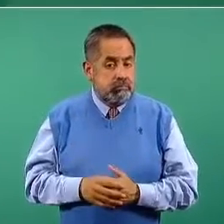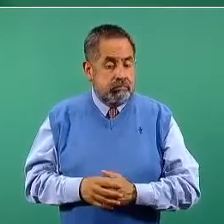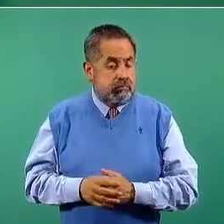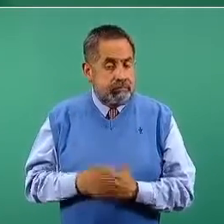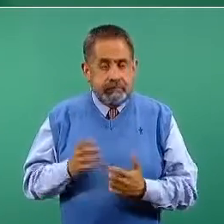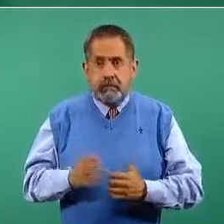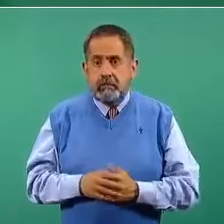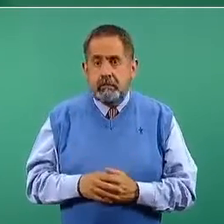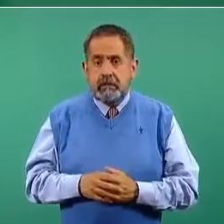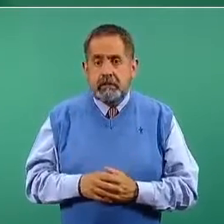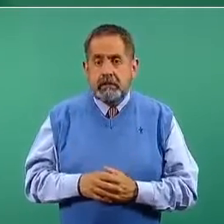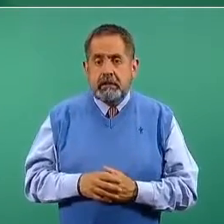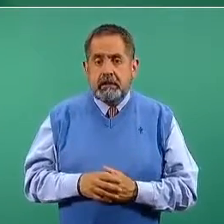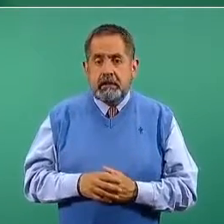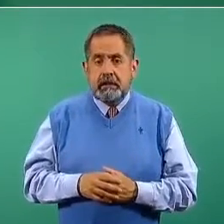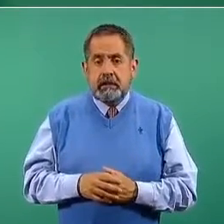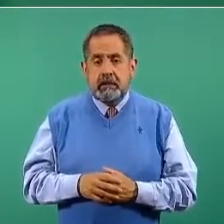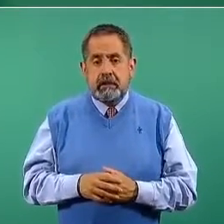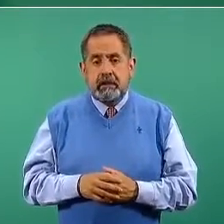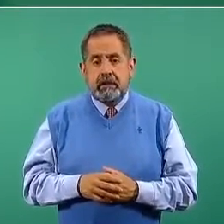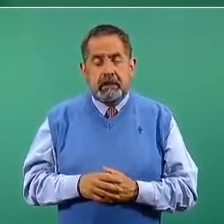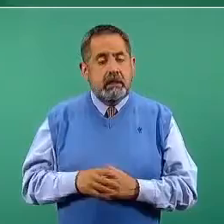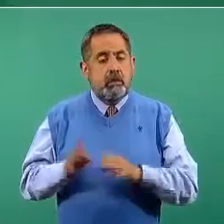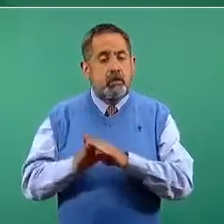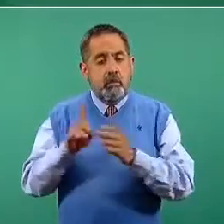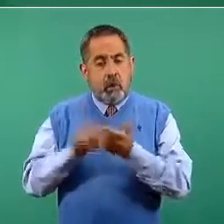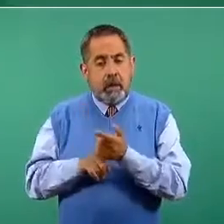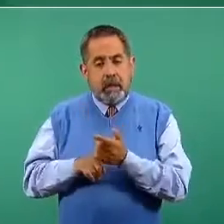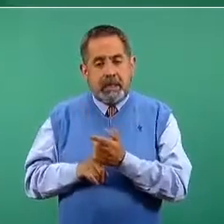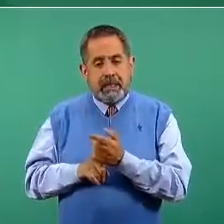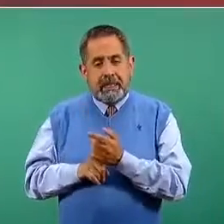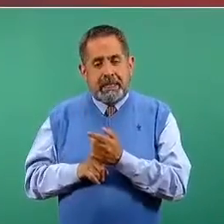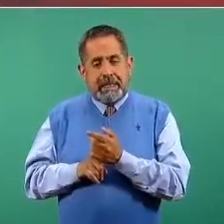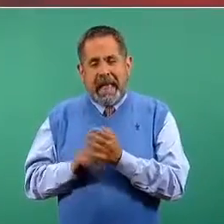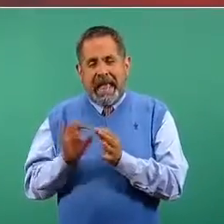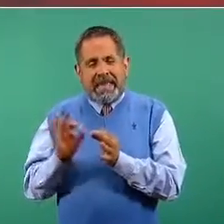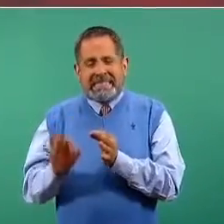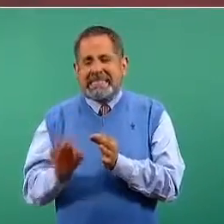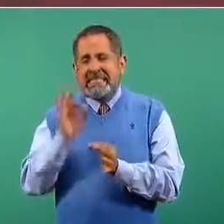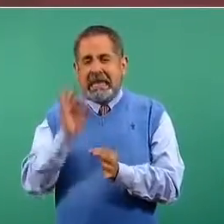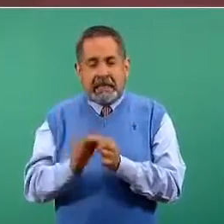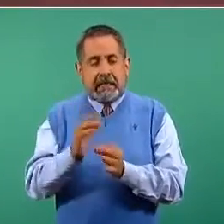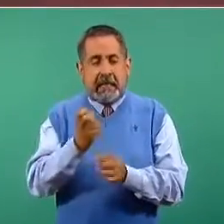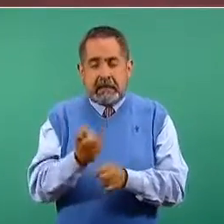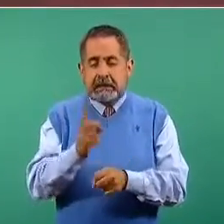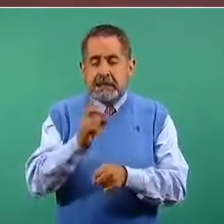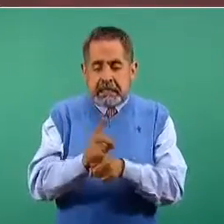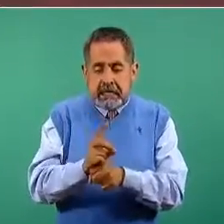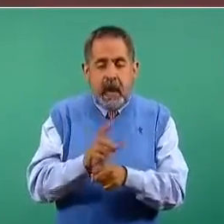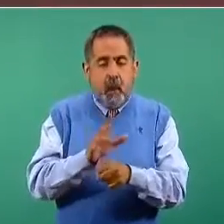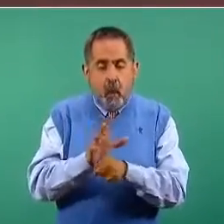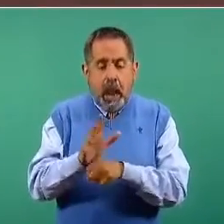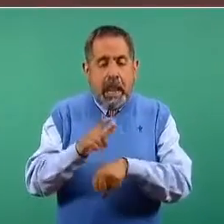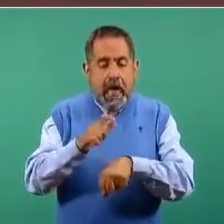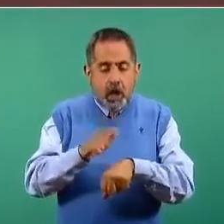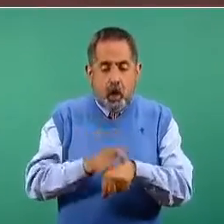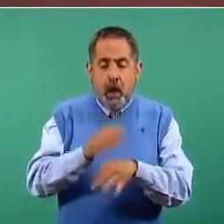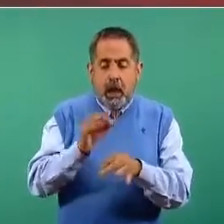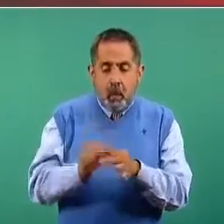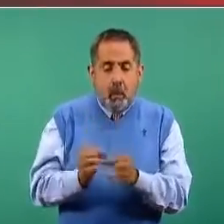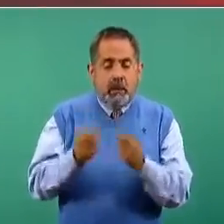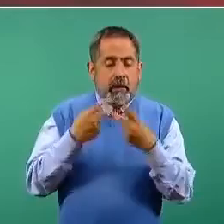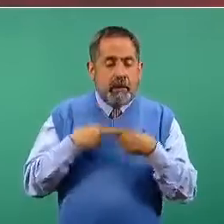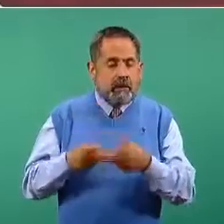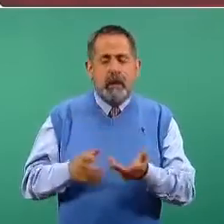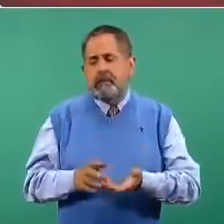de que se pueda hacer una predicción exacta. Este día, en tal momento, tantas personas. Lo que